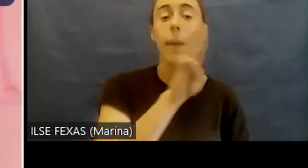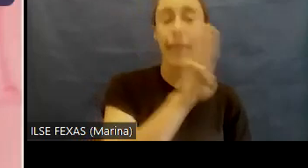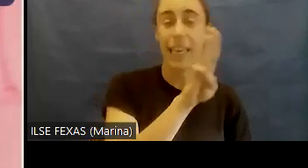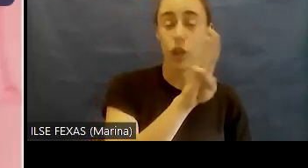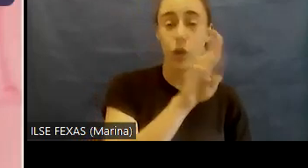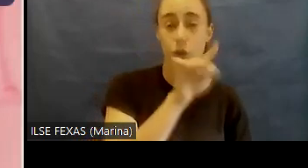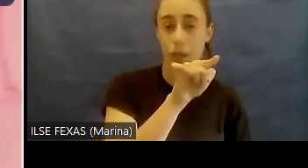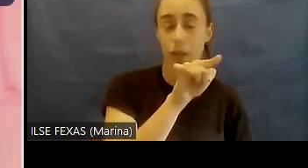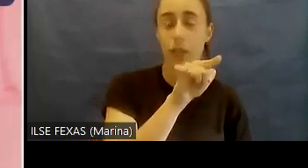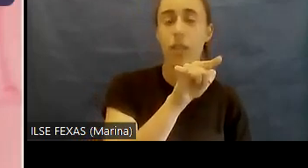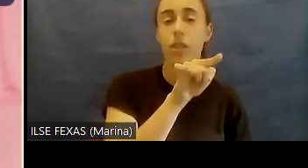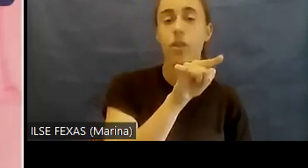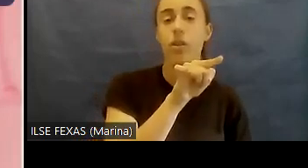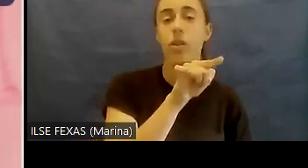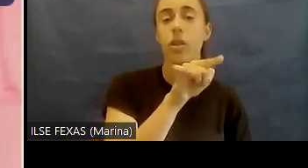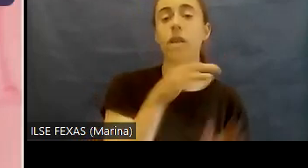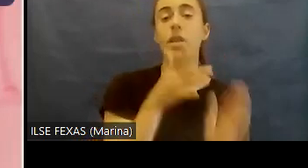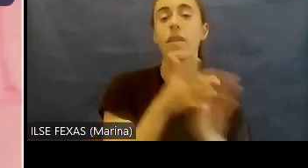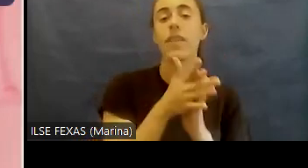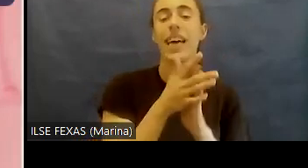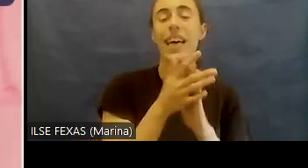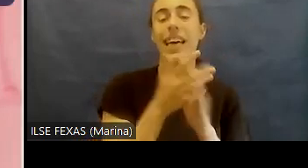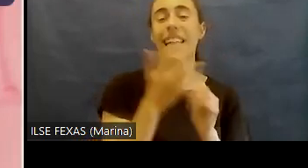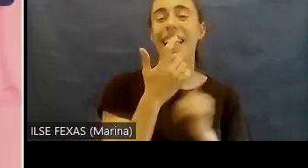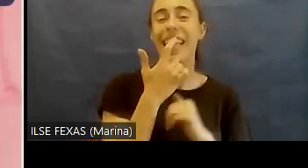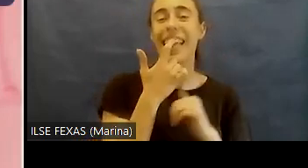afectación de la dentina, de los tejidos que sustentan